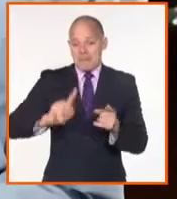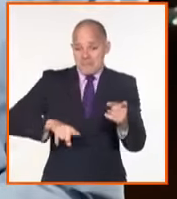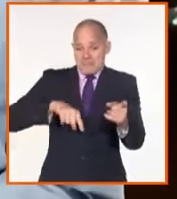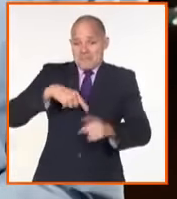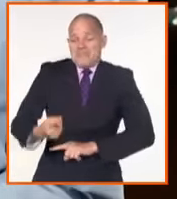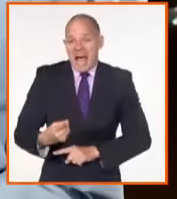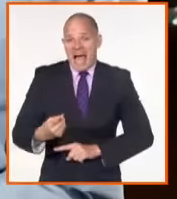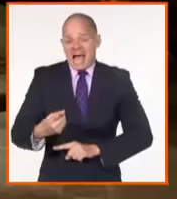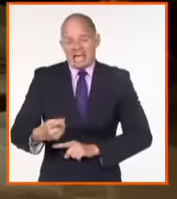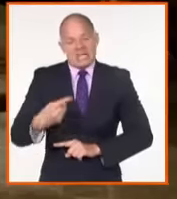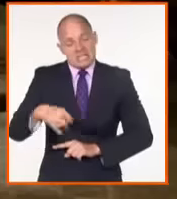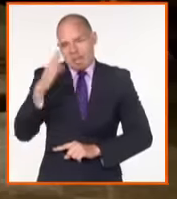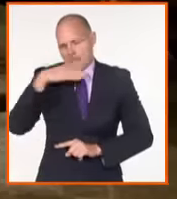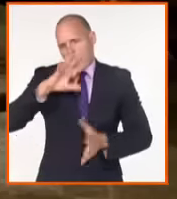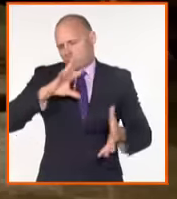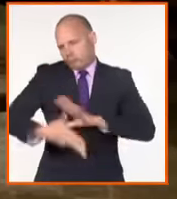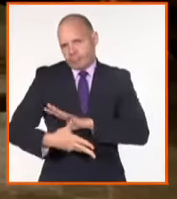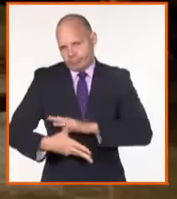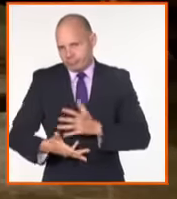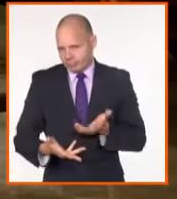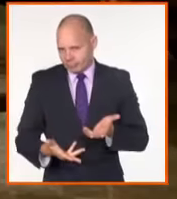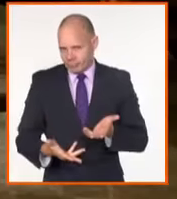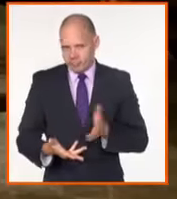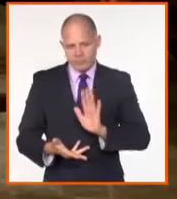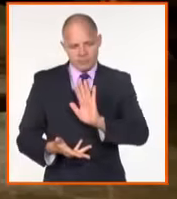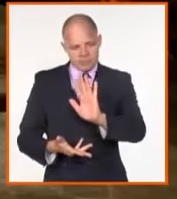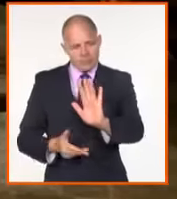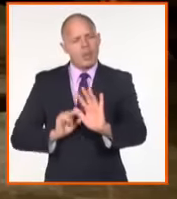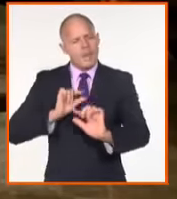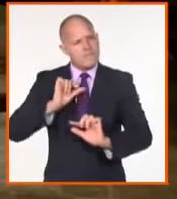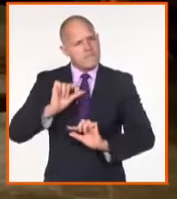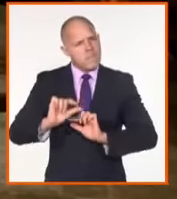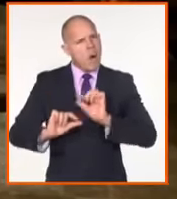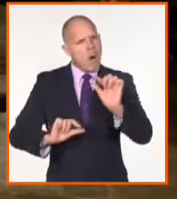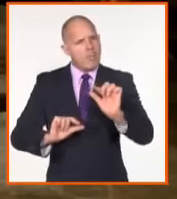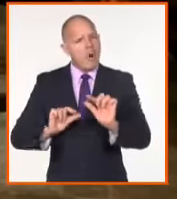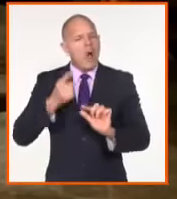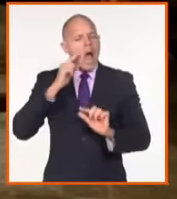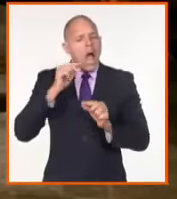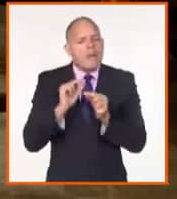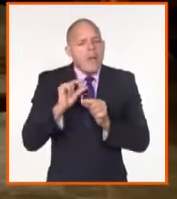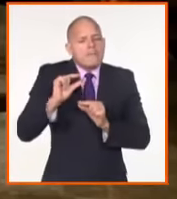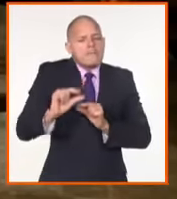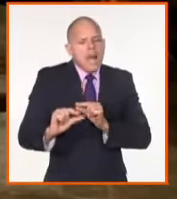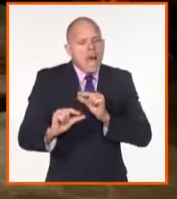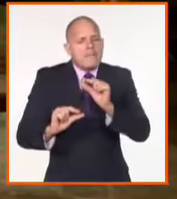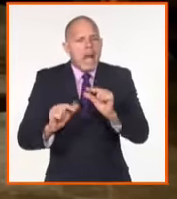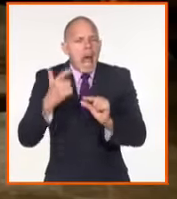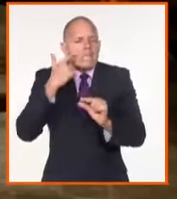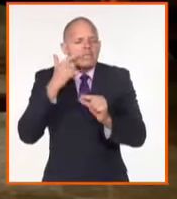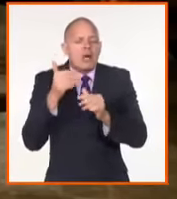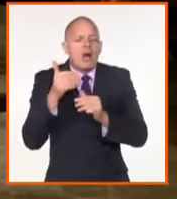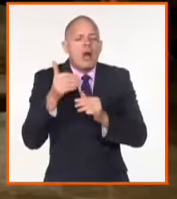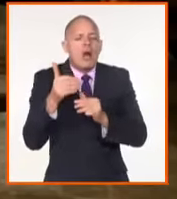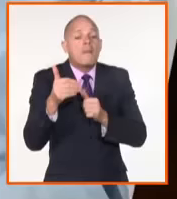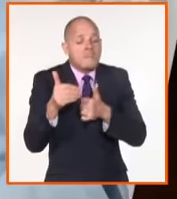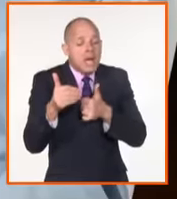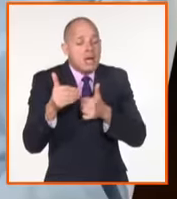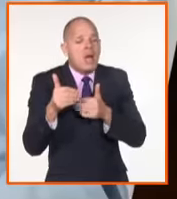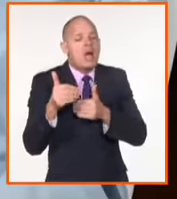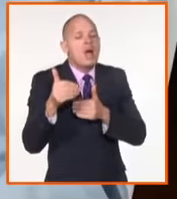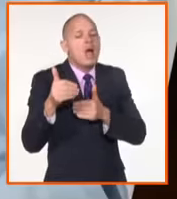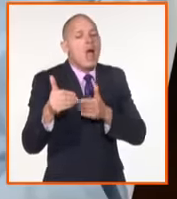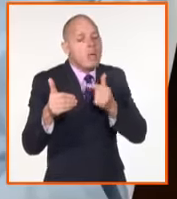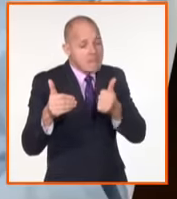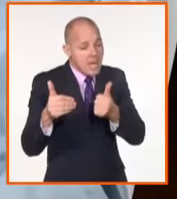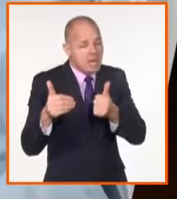tienen riesgos muy altos. Por eso estamos planteando como un principio que todo lo que apliquemos y diseñemos tiene que tener una visión hacia